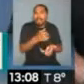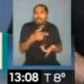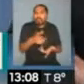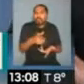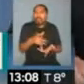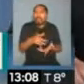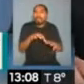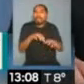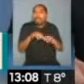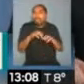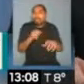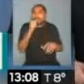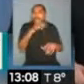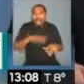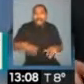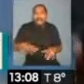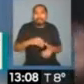poder seguir y sobreviviendo.